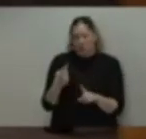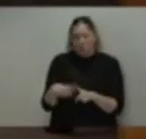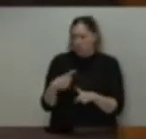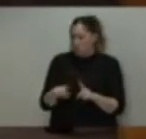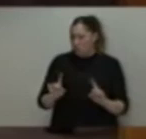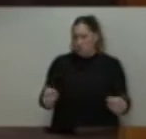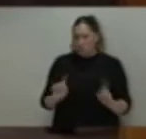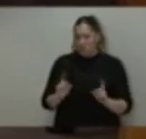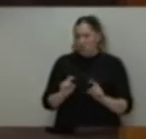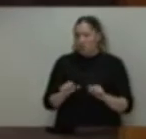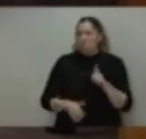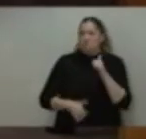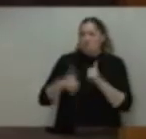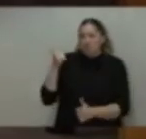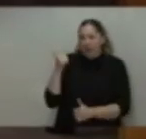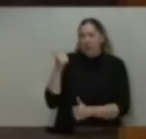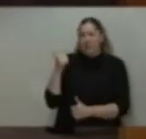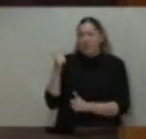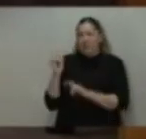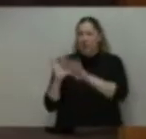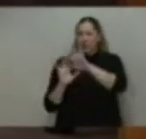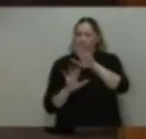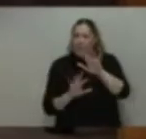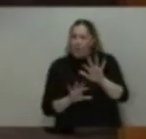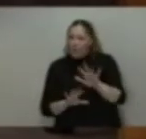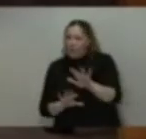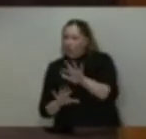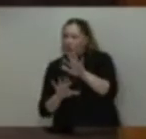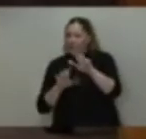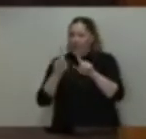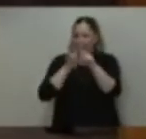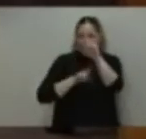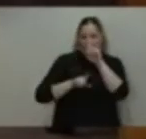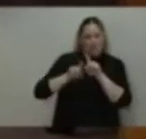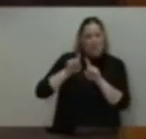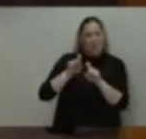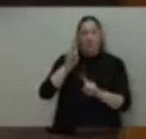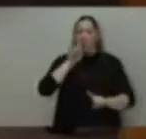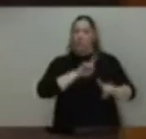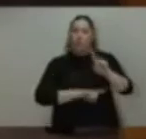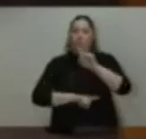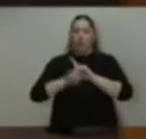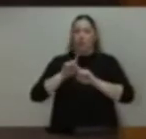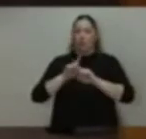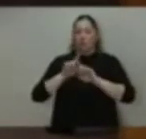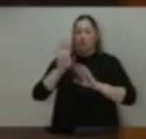para convencer a quien le plantea un interrogante de que si hay un problema, el problema lo tiene